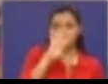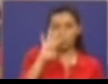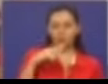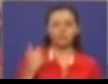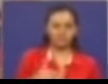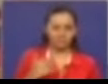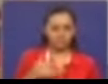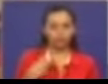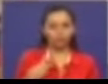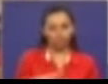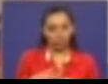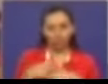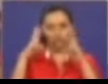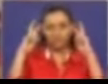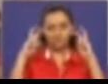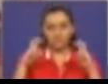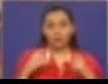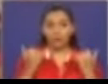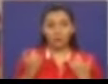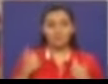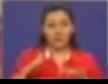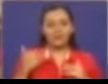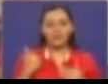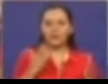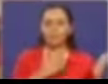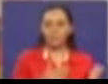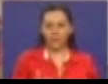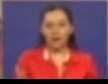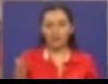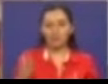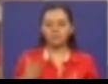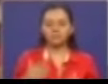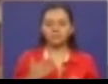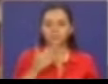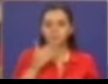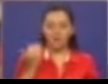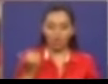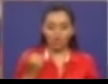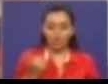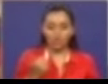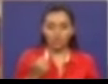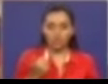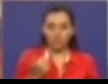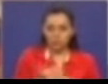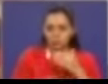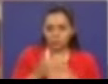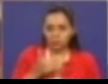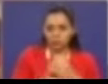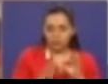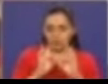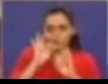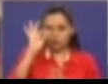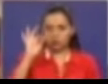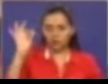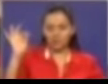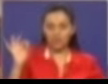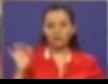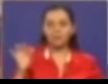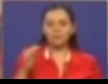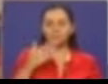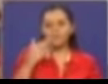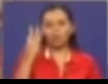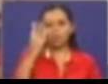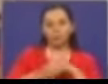y en los cuales tenemos planes que están desarrollándose a fin de mejorar esos indicadores y mejorar el ranking